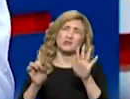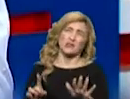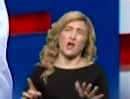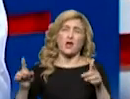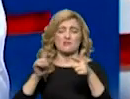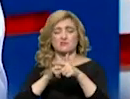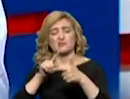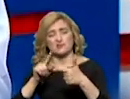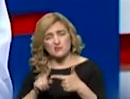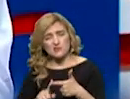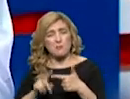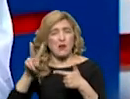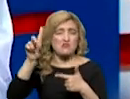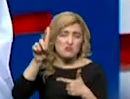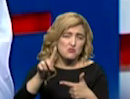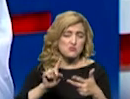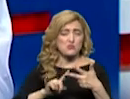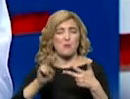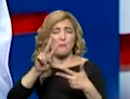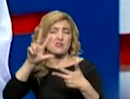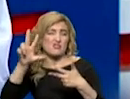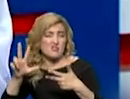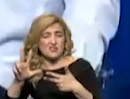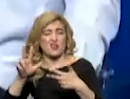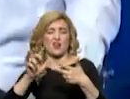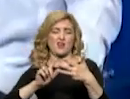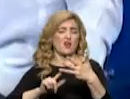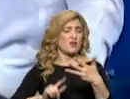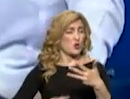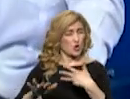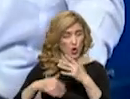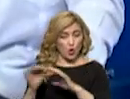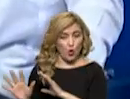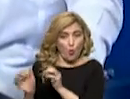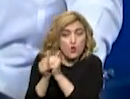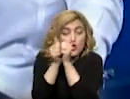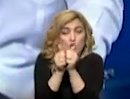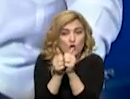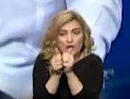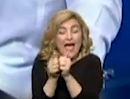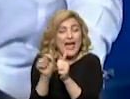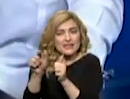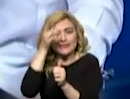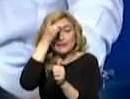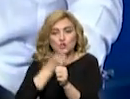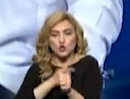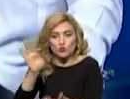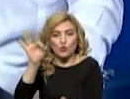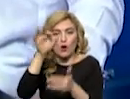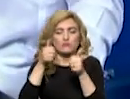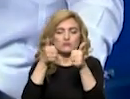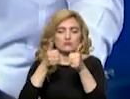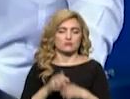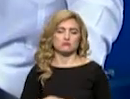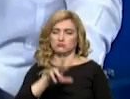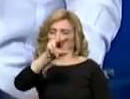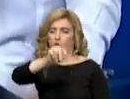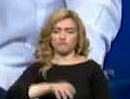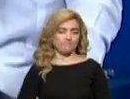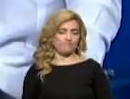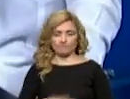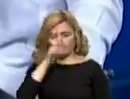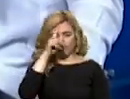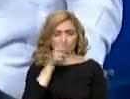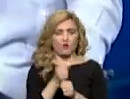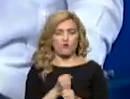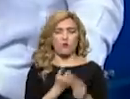los consejos ni entre candidatos. Hay que buscarlas en el criterio popular, en una esperanza que se convierta en fe y una fe